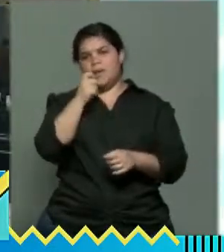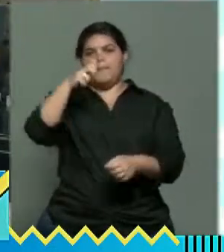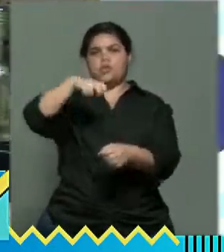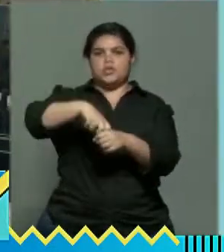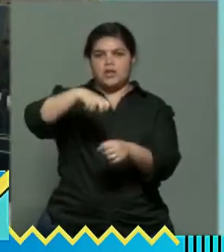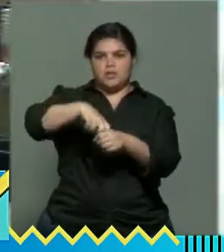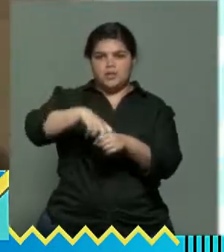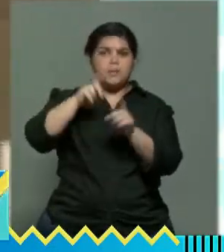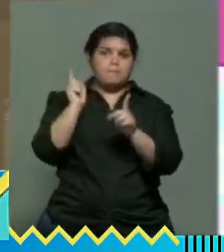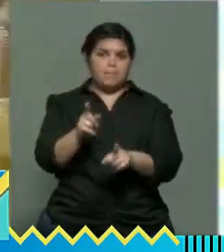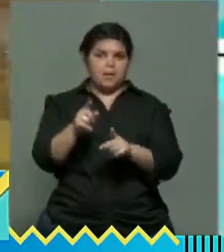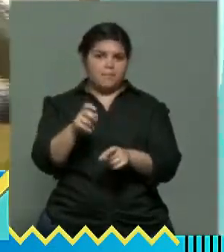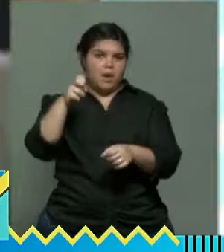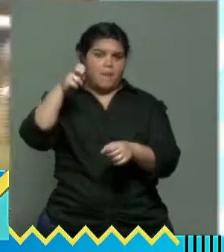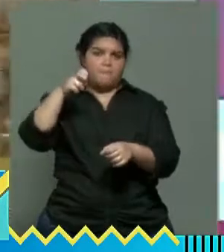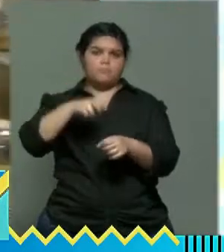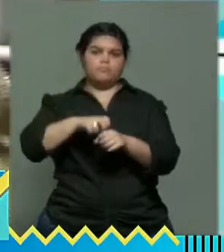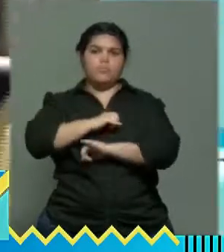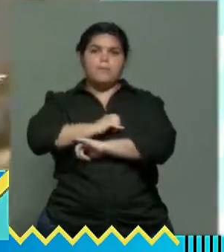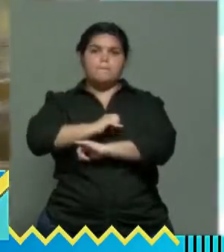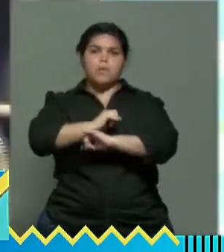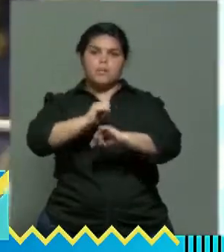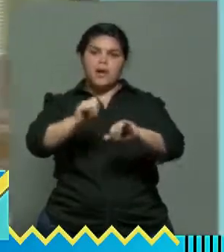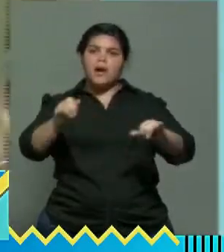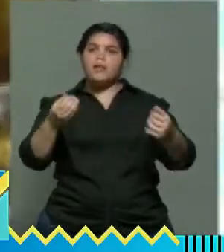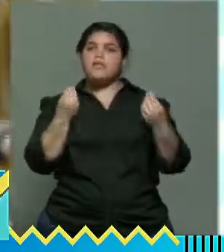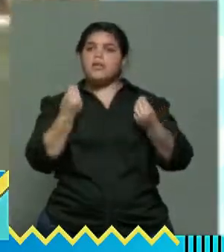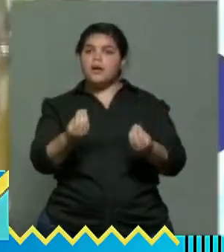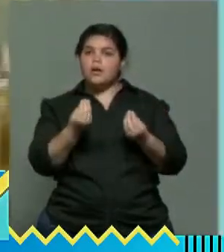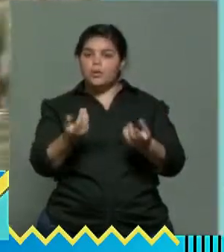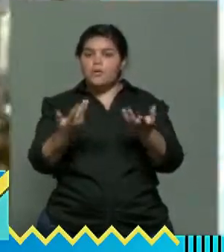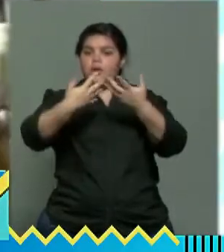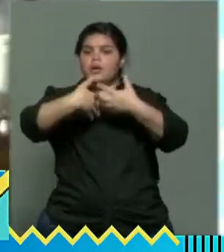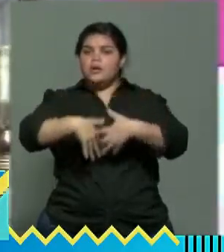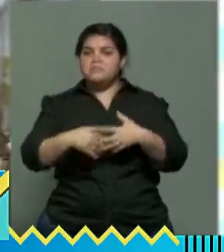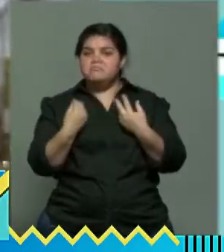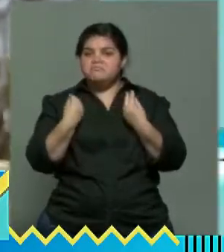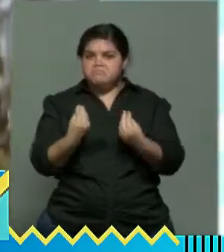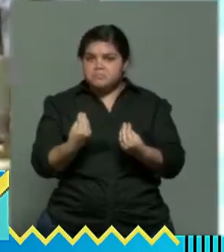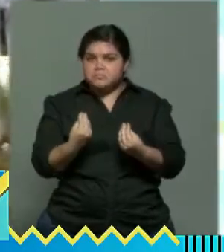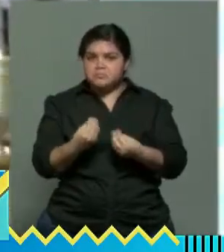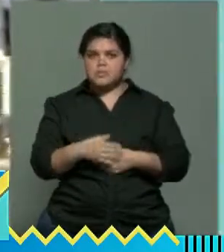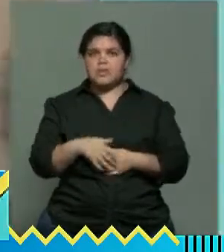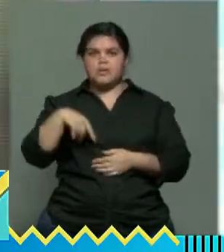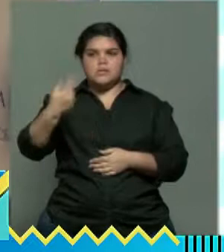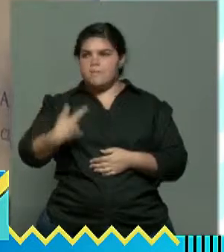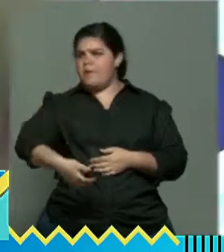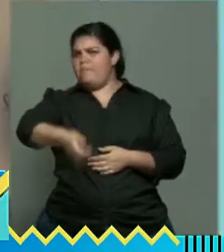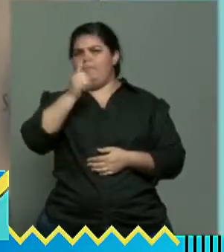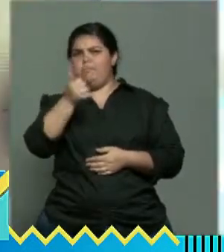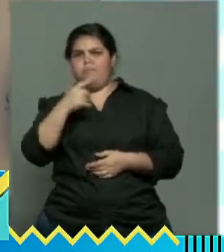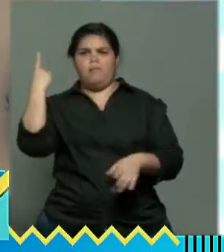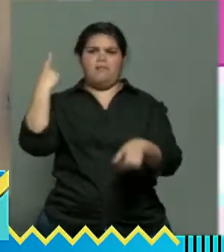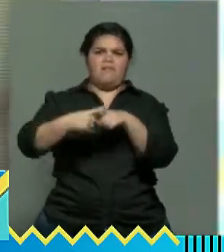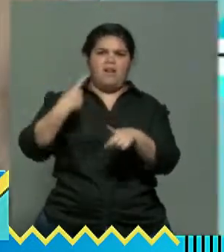las propagandas son propagandas que están vinculadas a excesos, a fiestas,